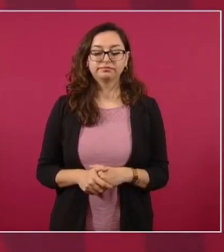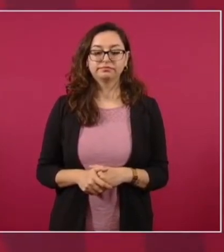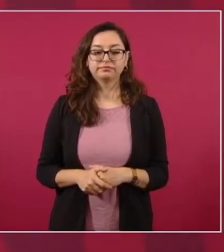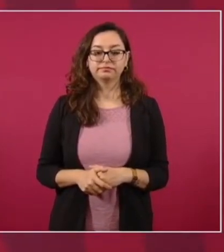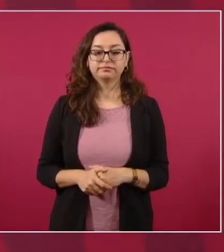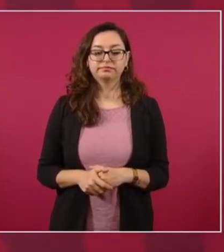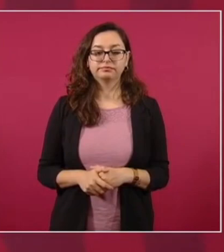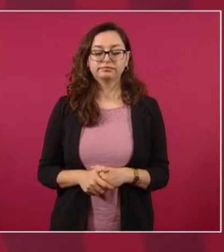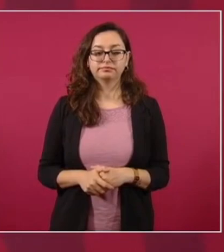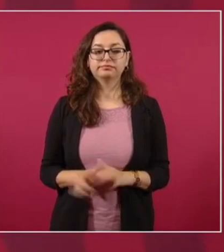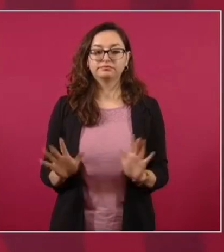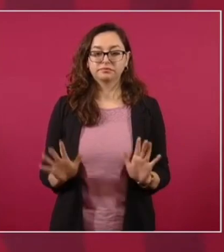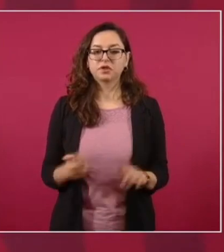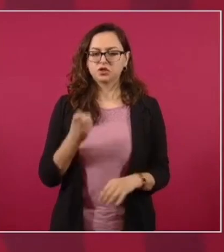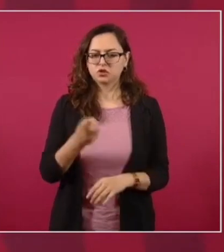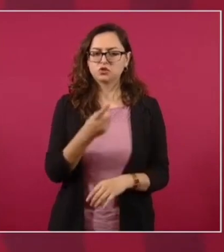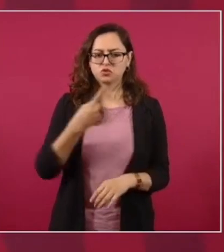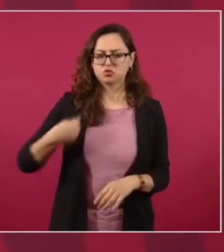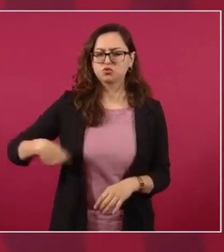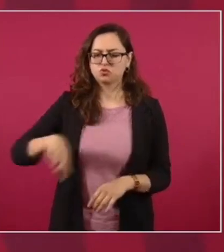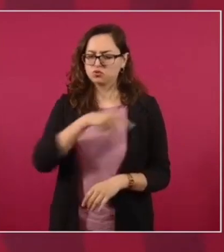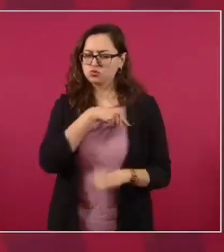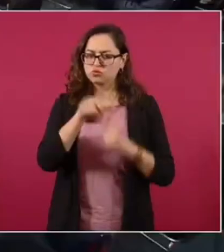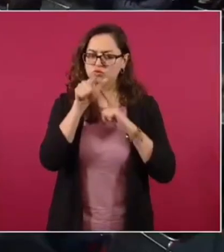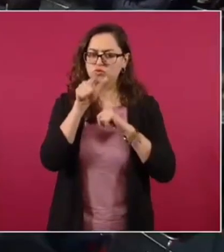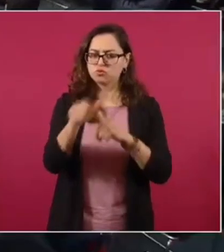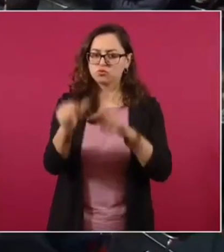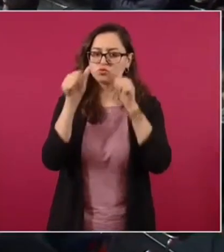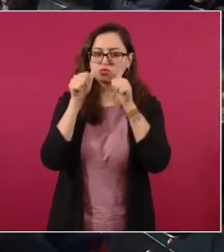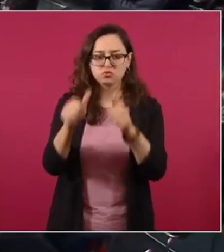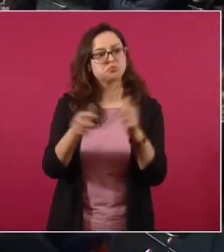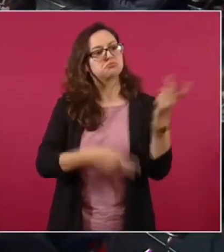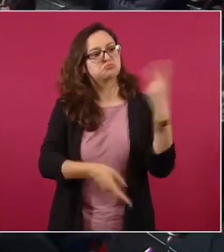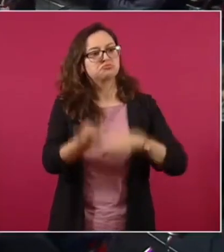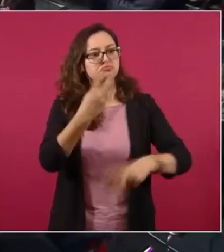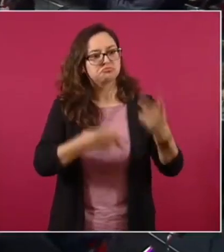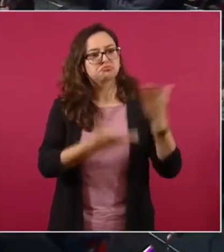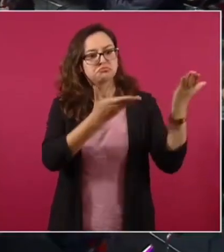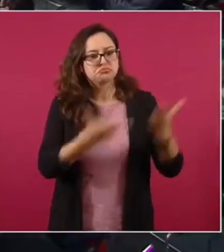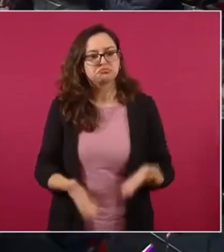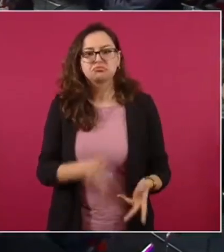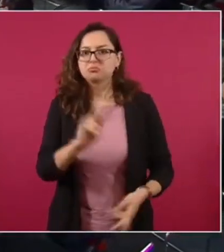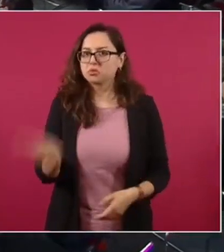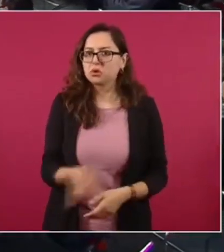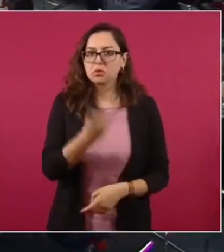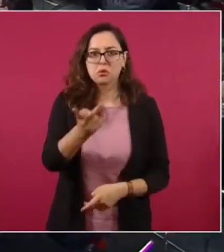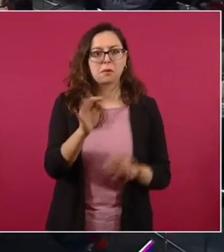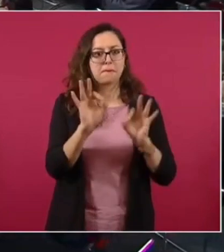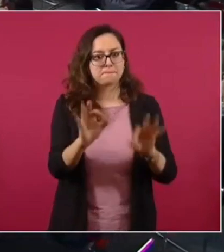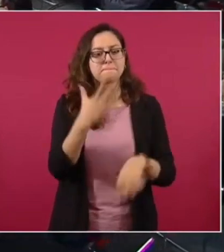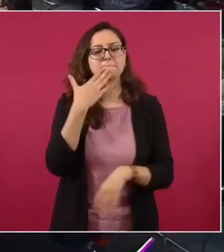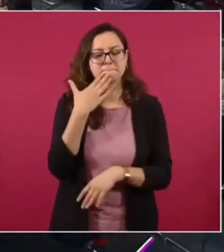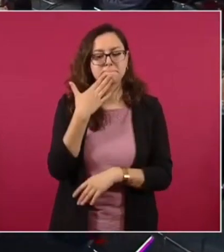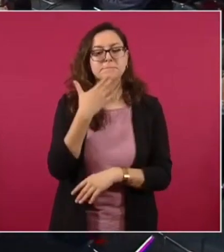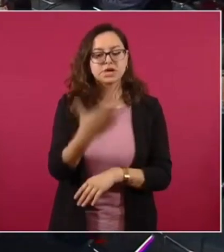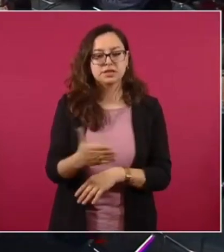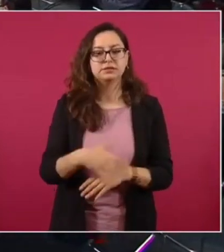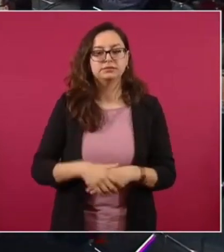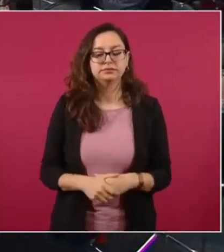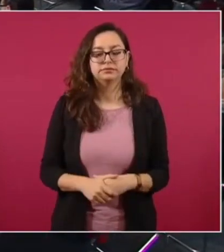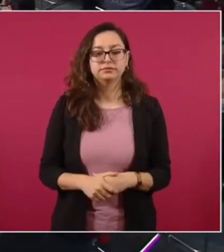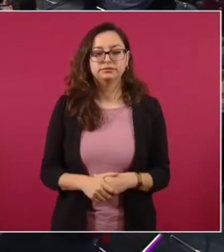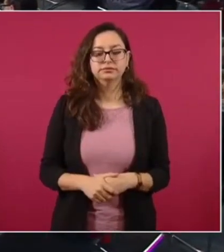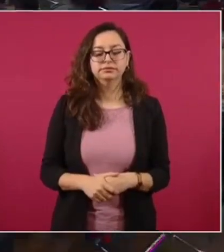vamos nosotros a estar muy pendientes y qué bien que vienes y que lo preguntas aquí,